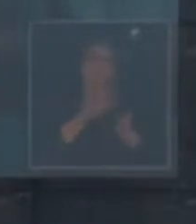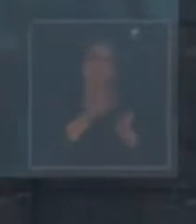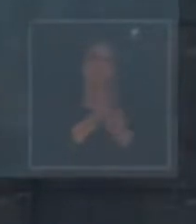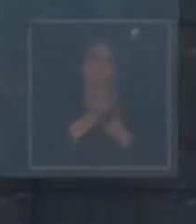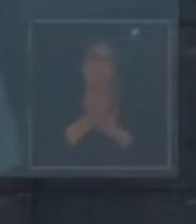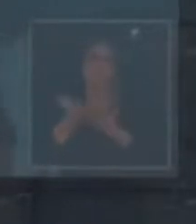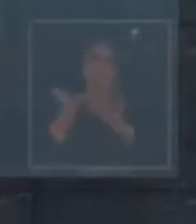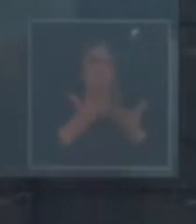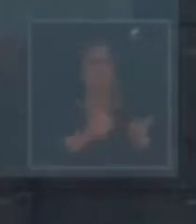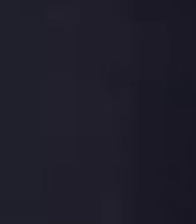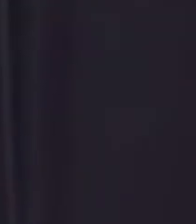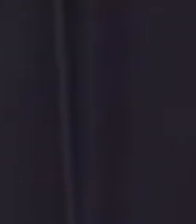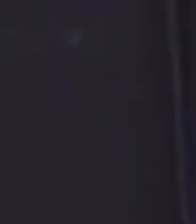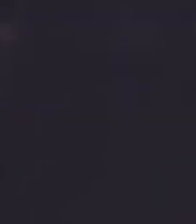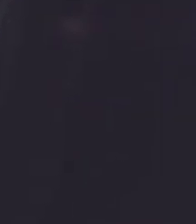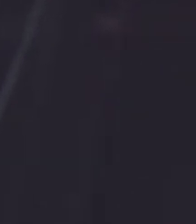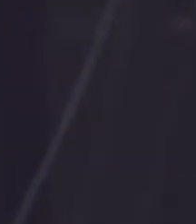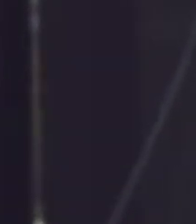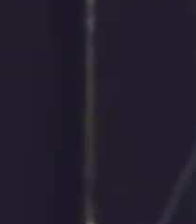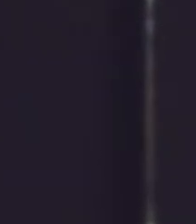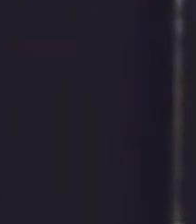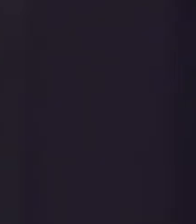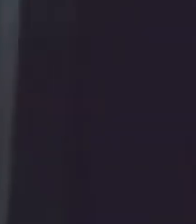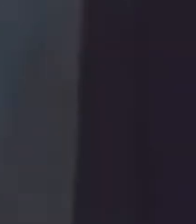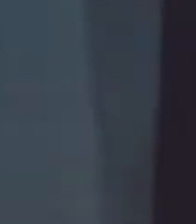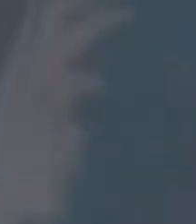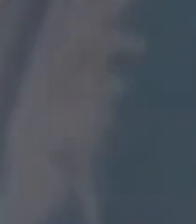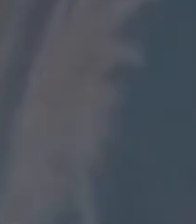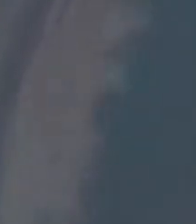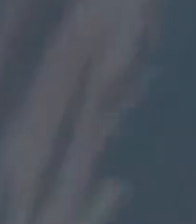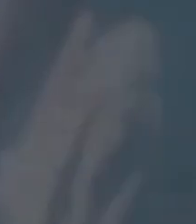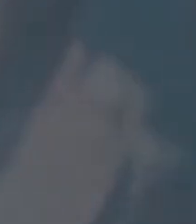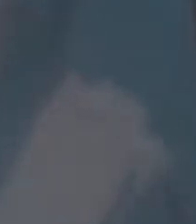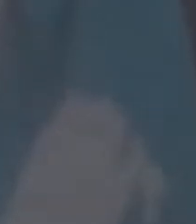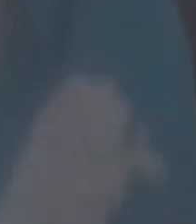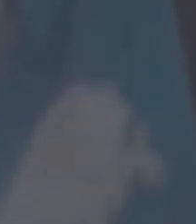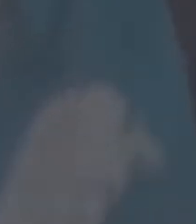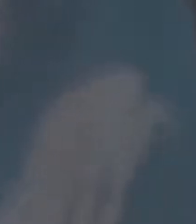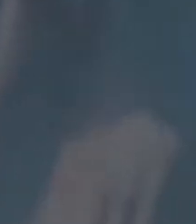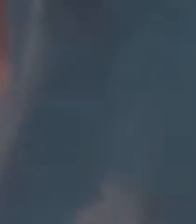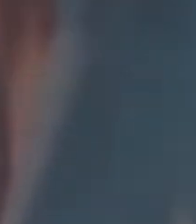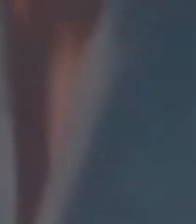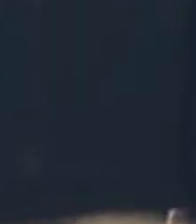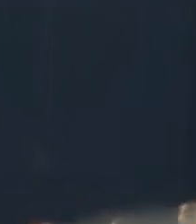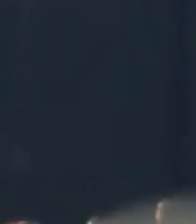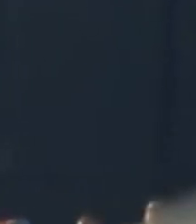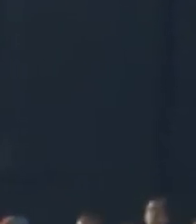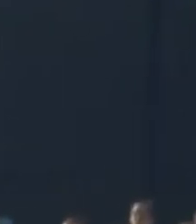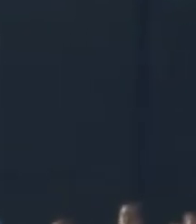trabajador, el patrón, el trabajador. Uno no vive sin el otro.